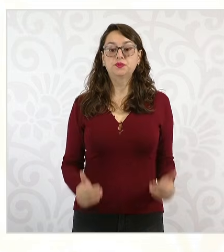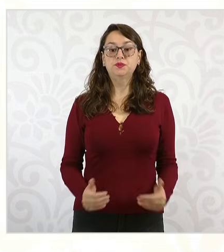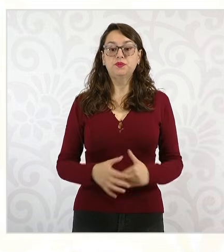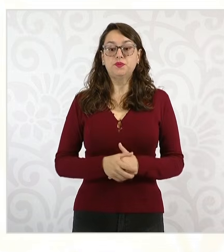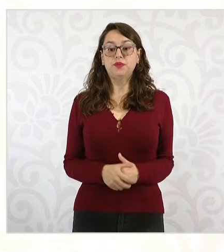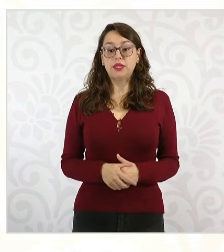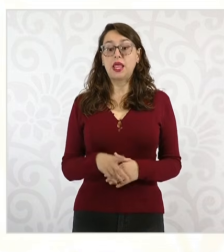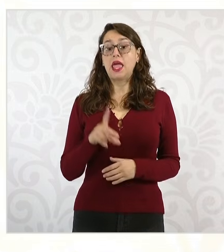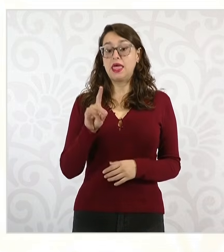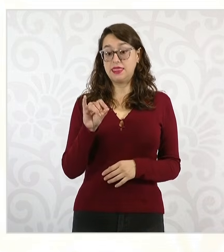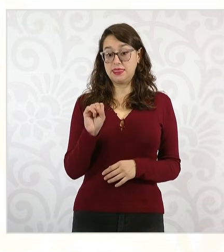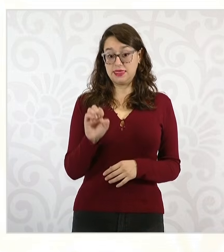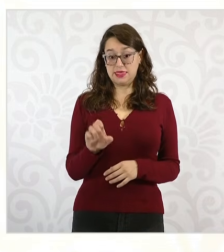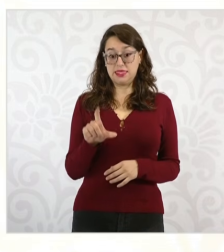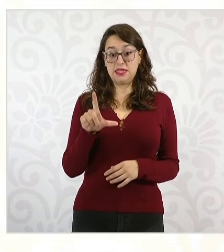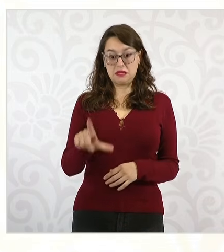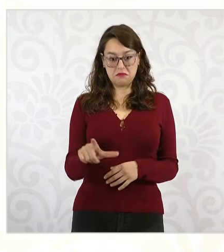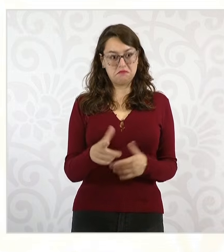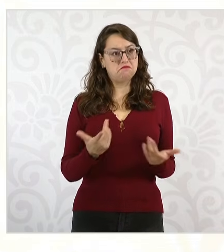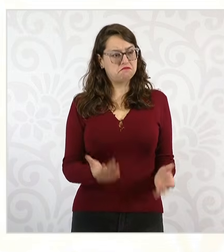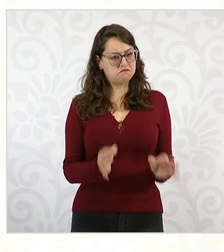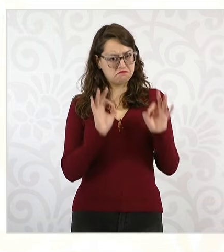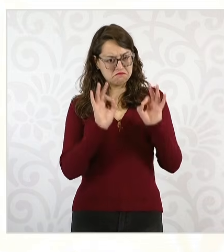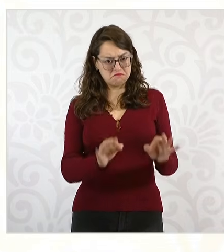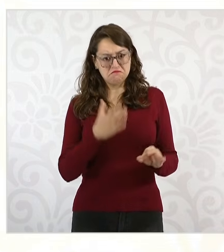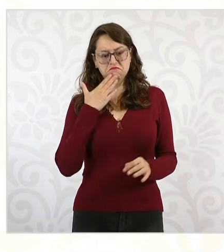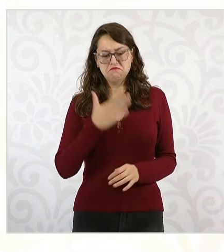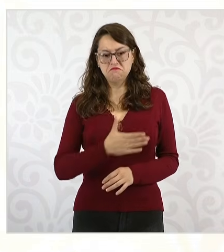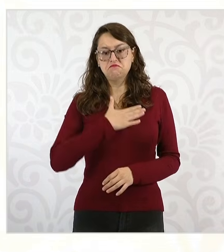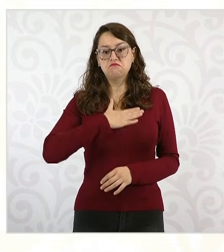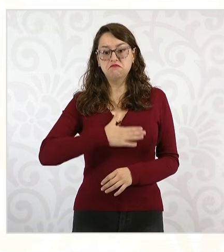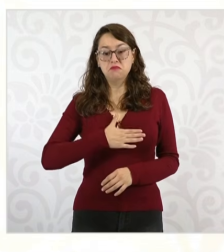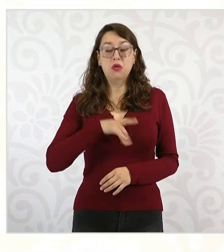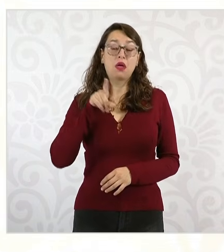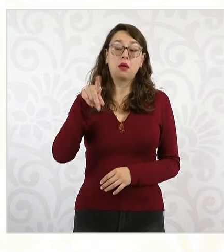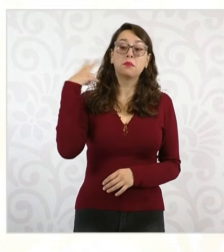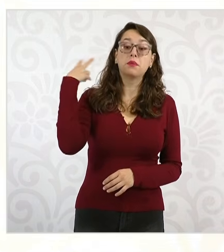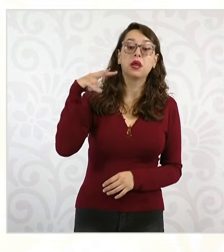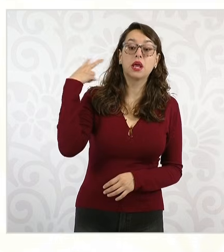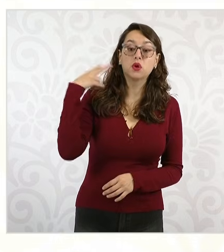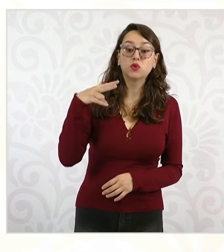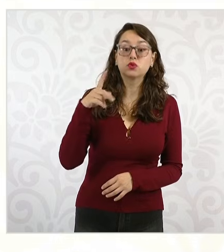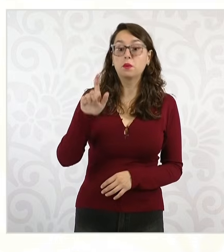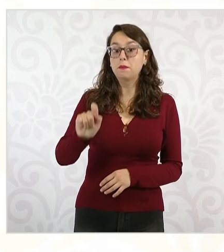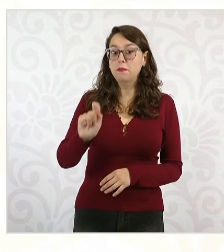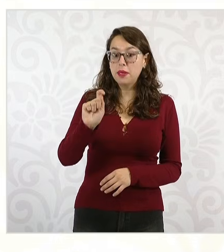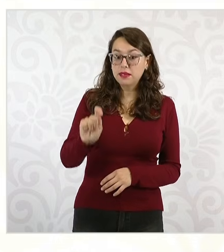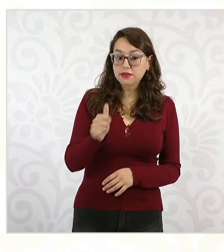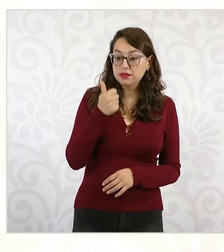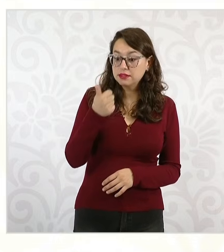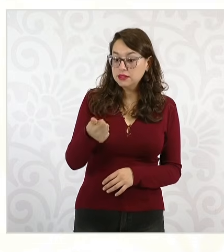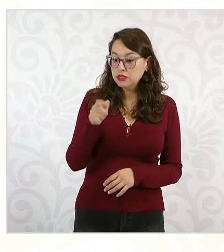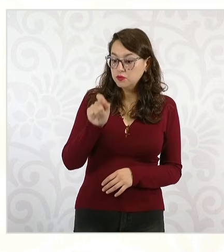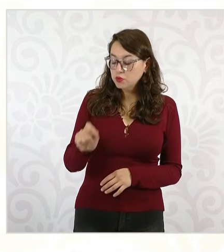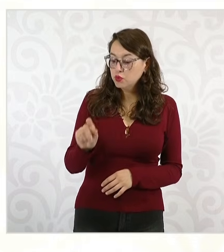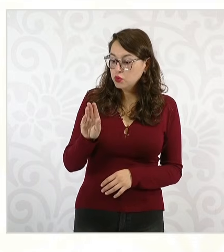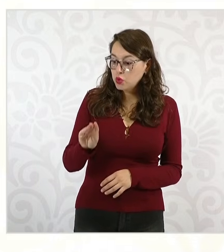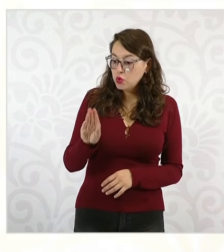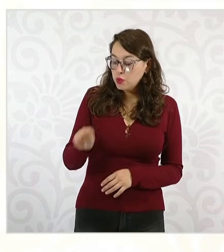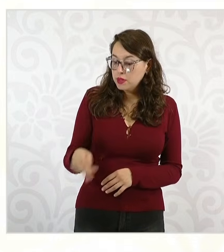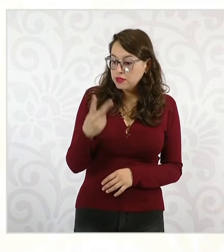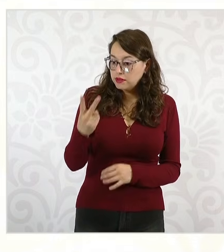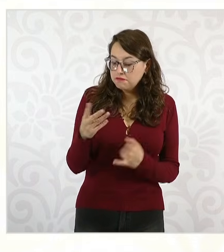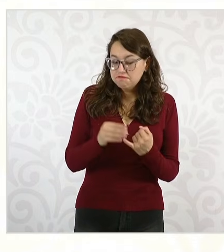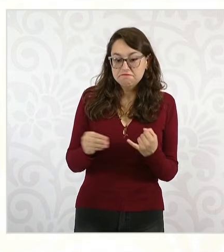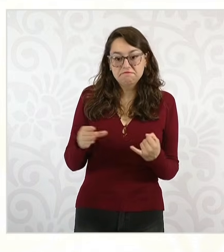caso diésel, tenemos a precios justos esta Pemex en Coatzacoalcos, Veracruz, 26 pesos con 92 centavos, y aquí en